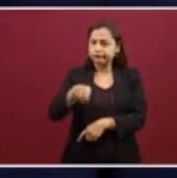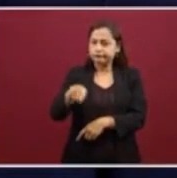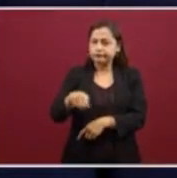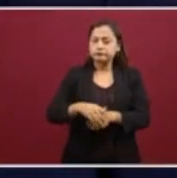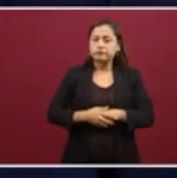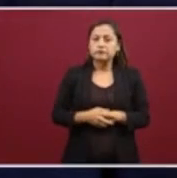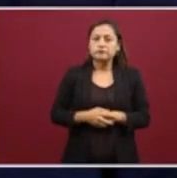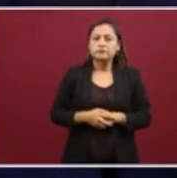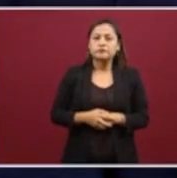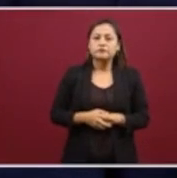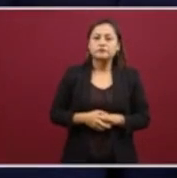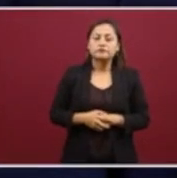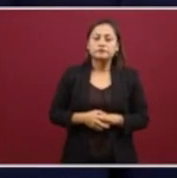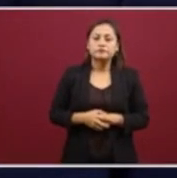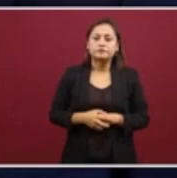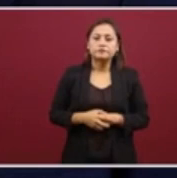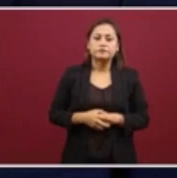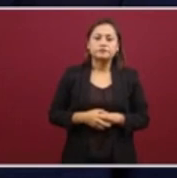es el estado,